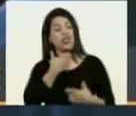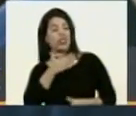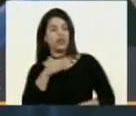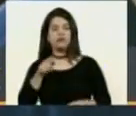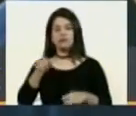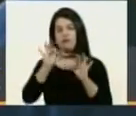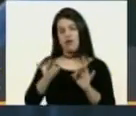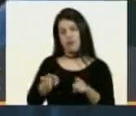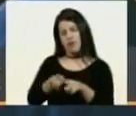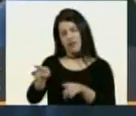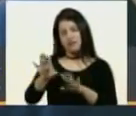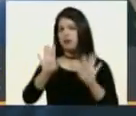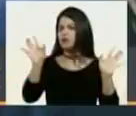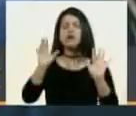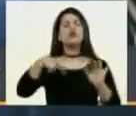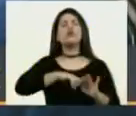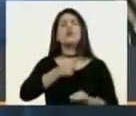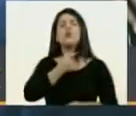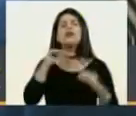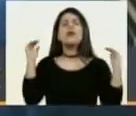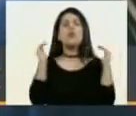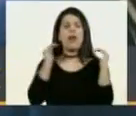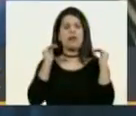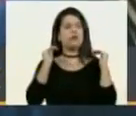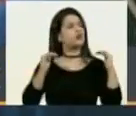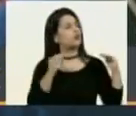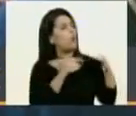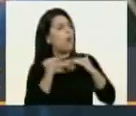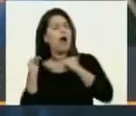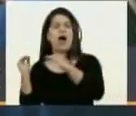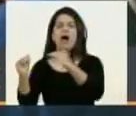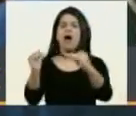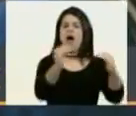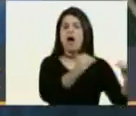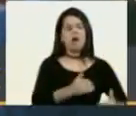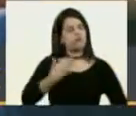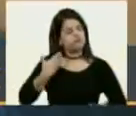establecida y que sea practicada. Seamos exactamente iguales. Gracias.